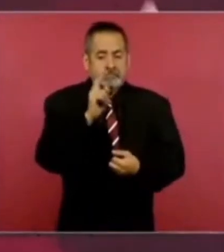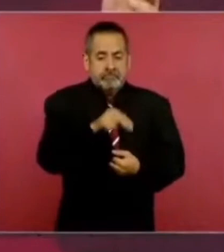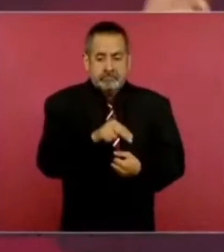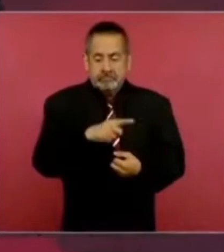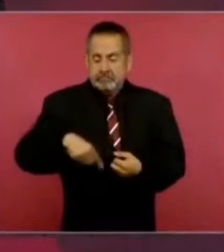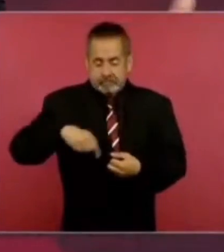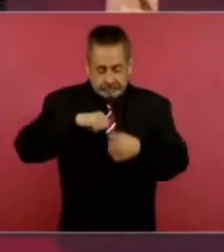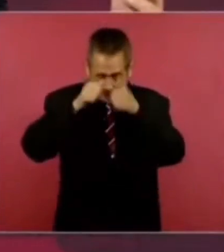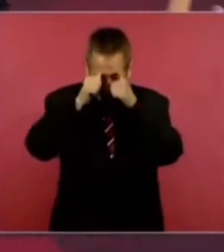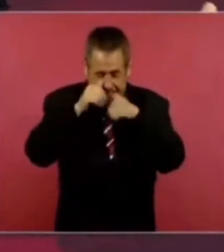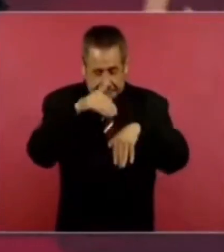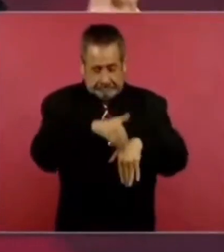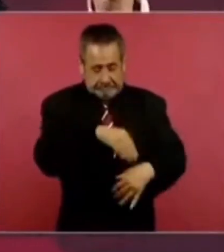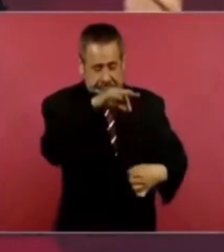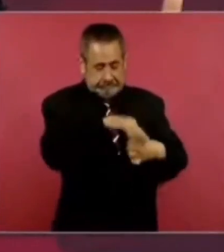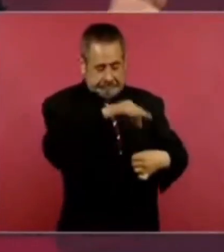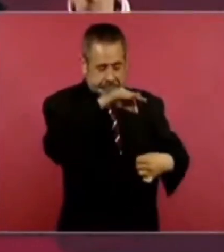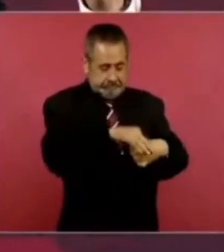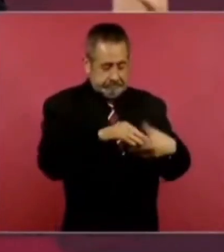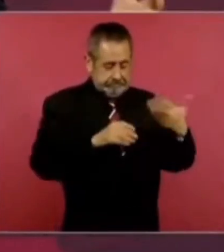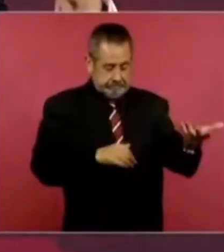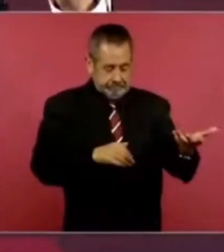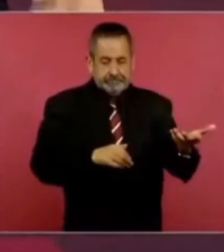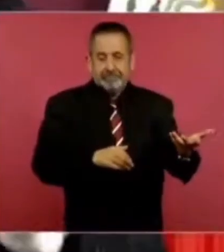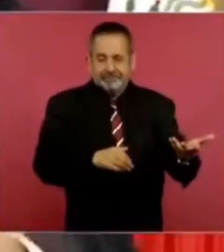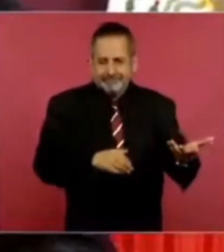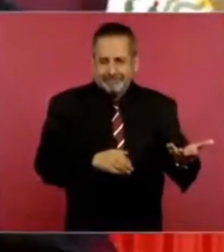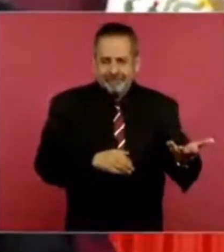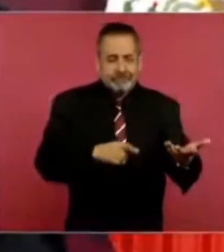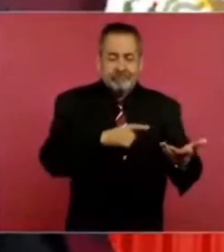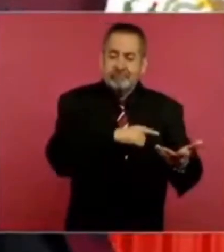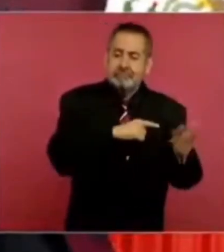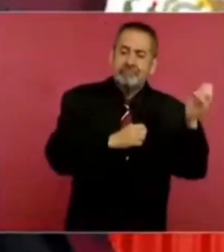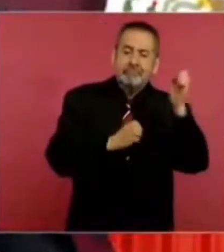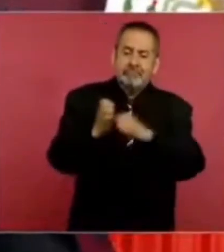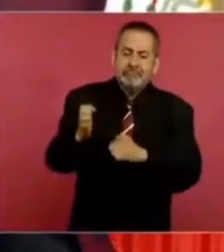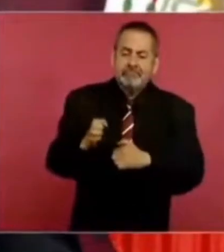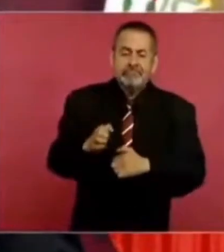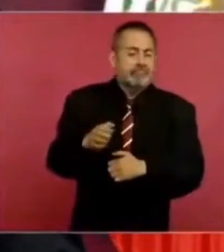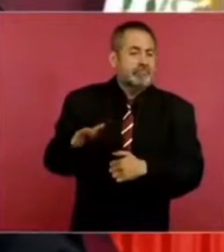ciegamente por el conservadurismo.